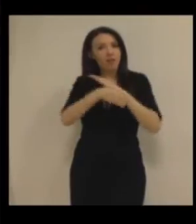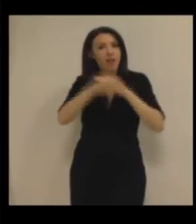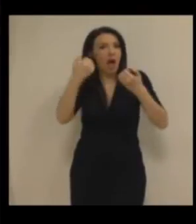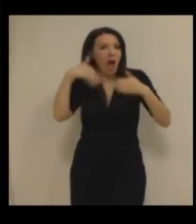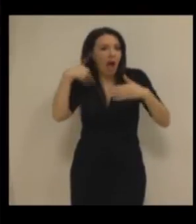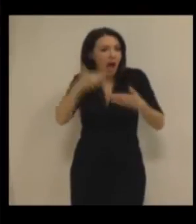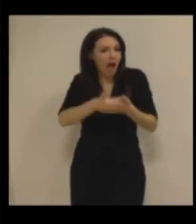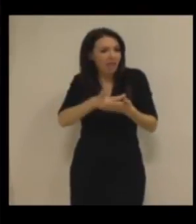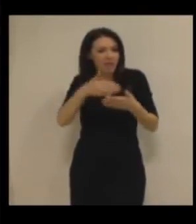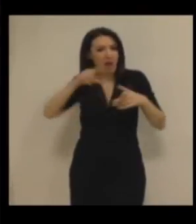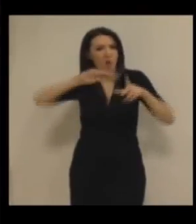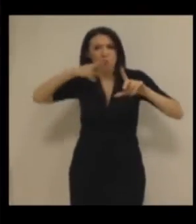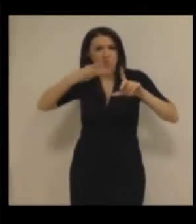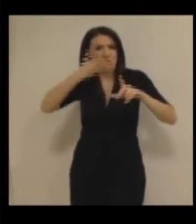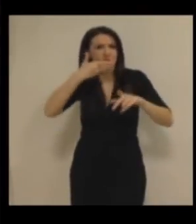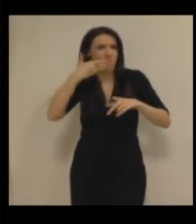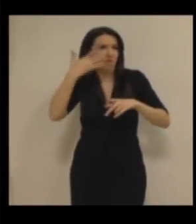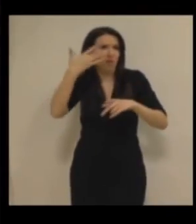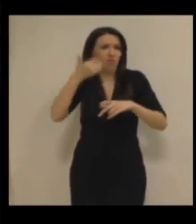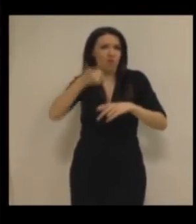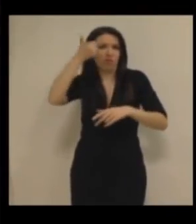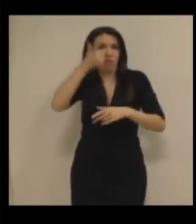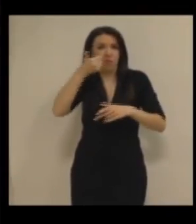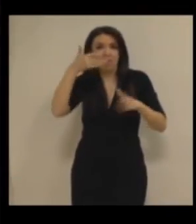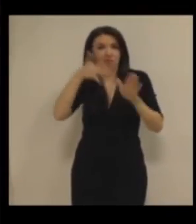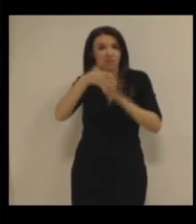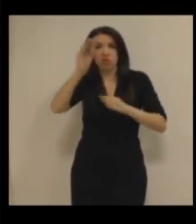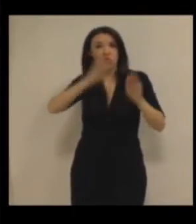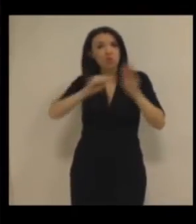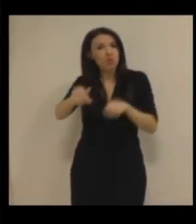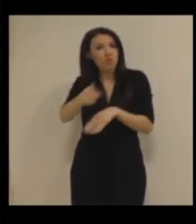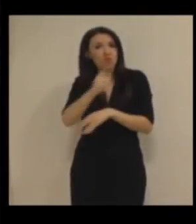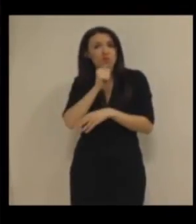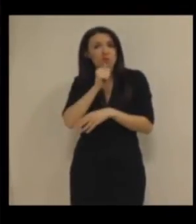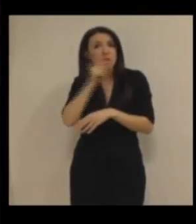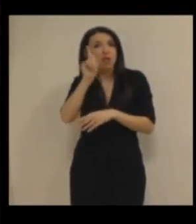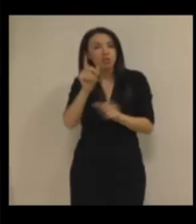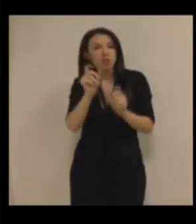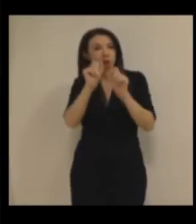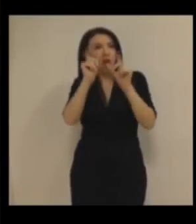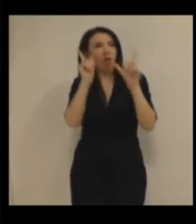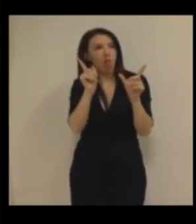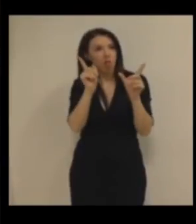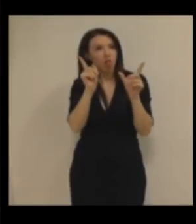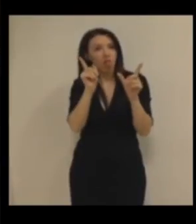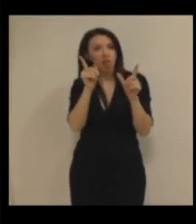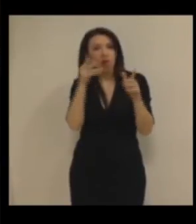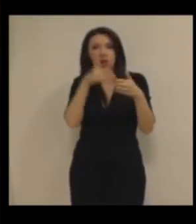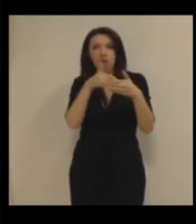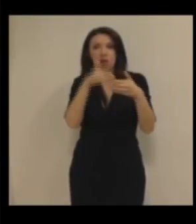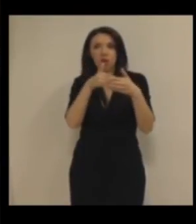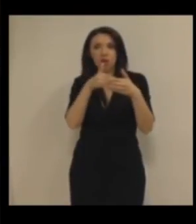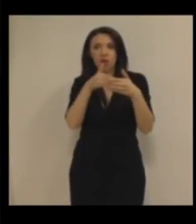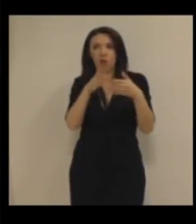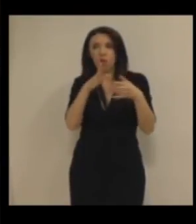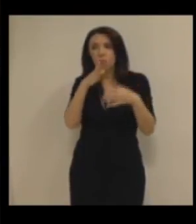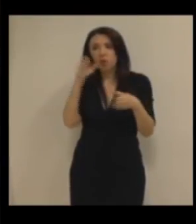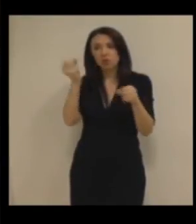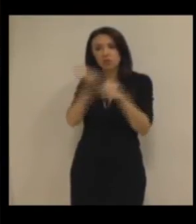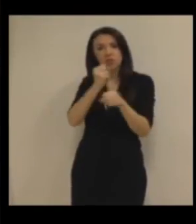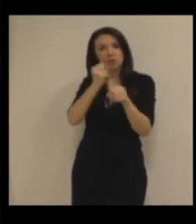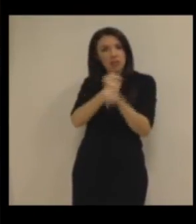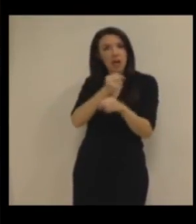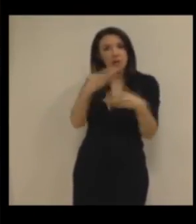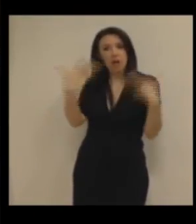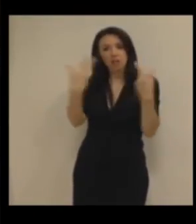más conocemos y que no están resueltas y que casi solo te das cuenta de que lo son cuando trabajas de la mano de las personas